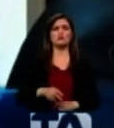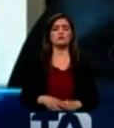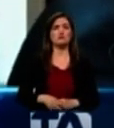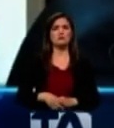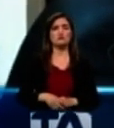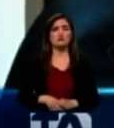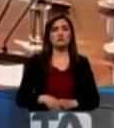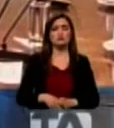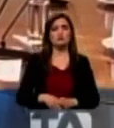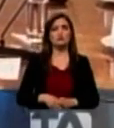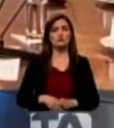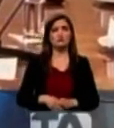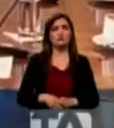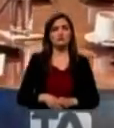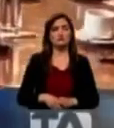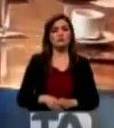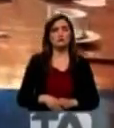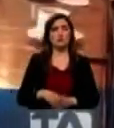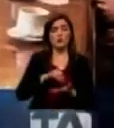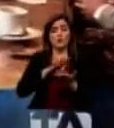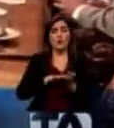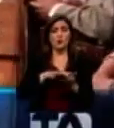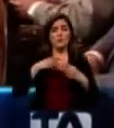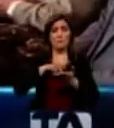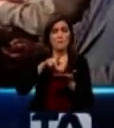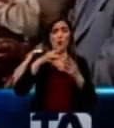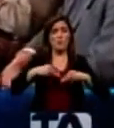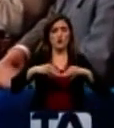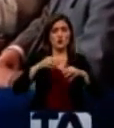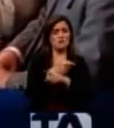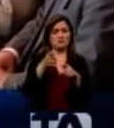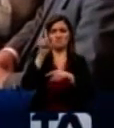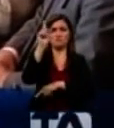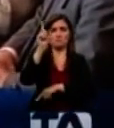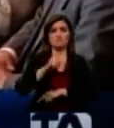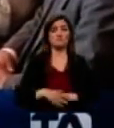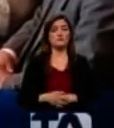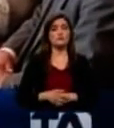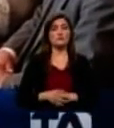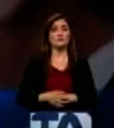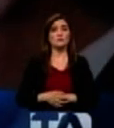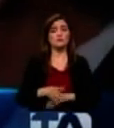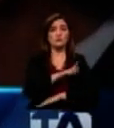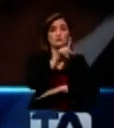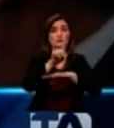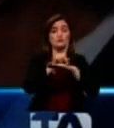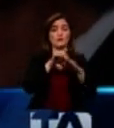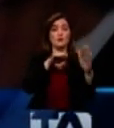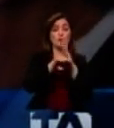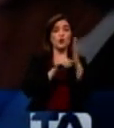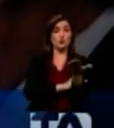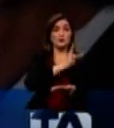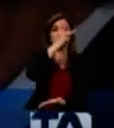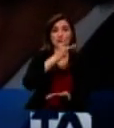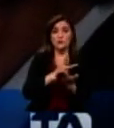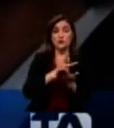iban a incluir de ninguna manera otros métodos de pago. Al respecto, el presidente del directorio de Banco Pichincha, Antonio Acosta, refirió